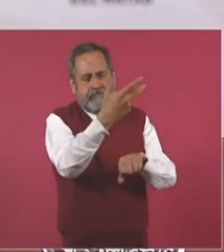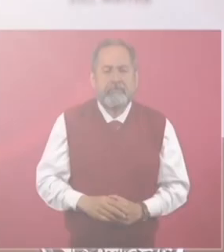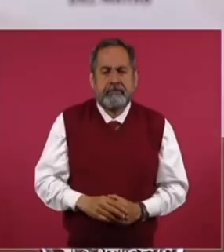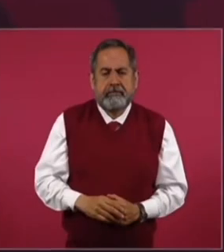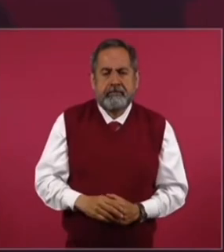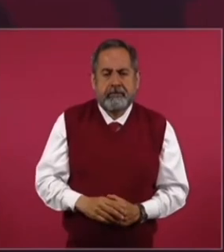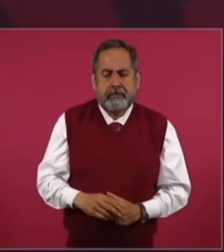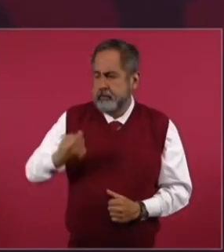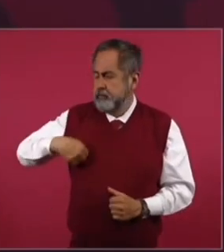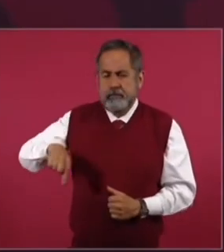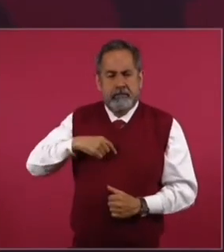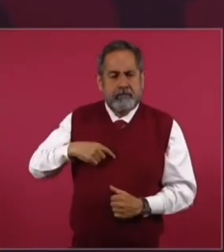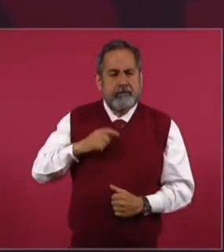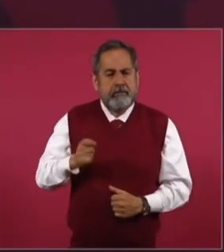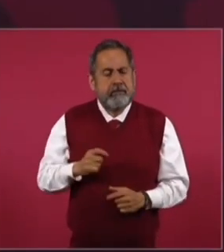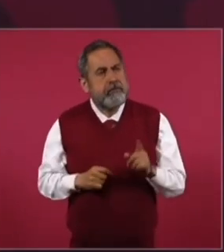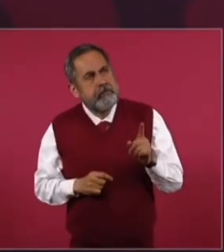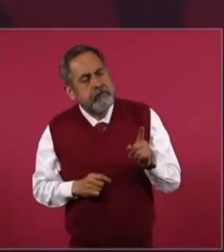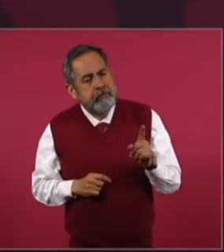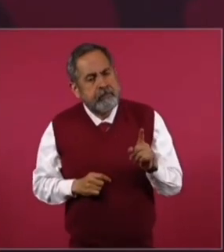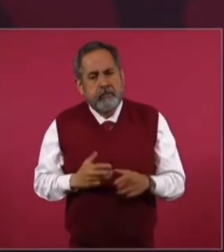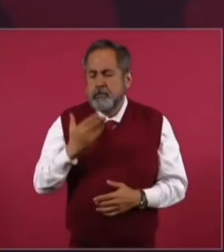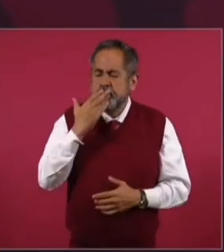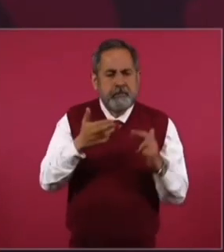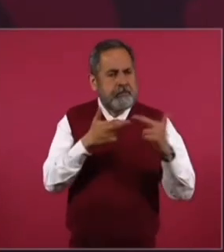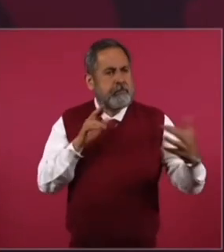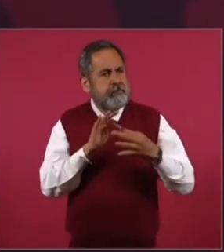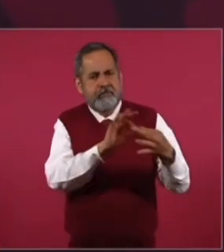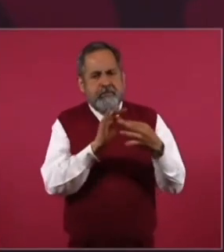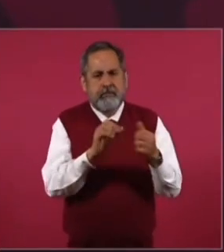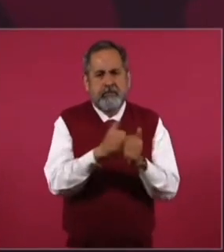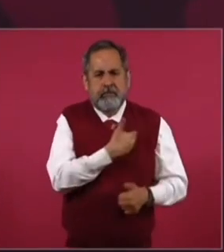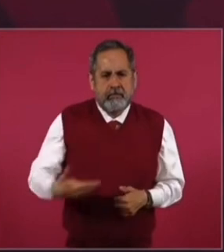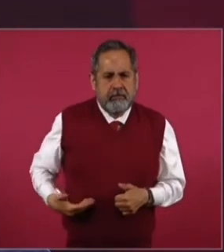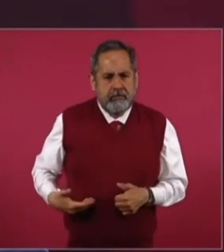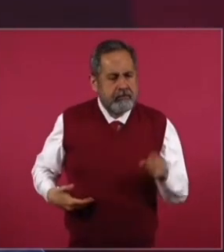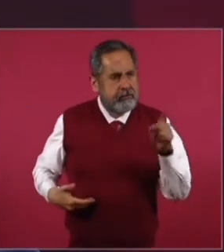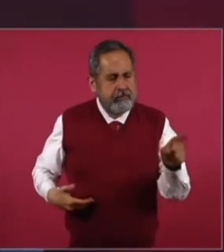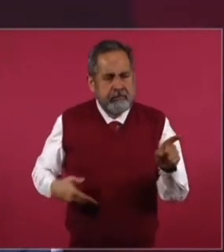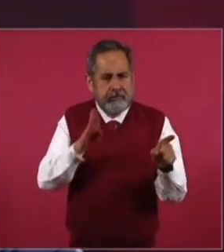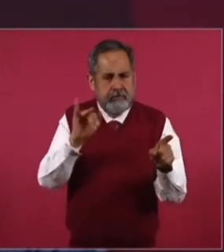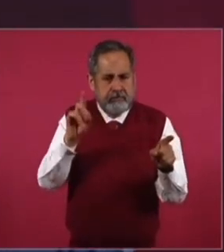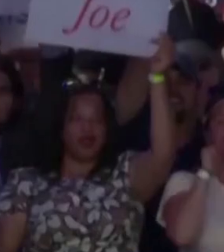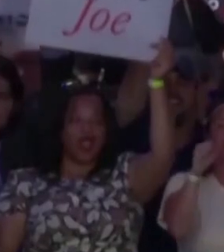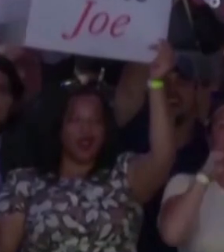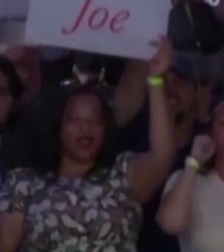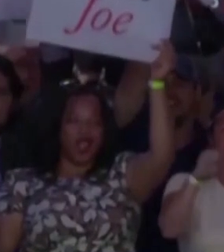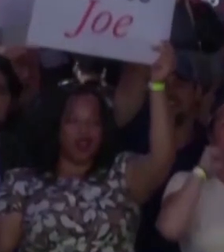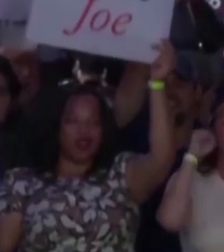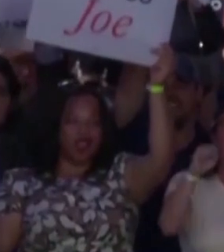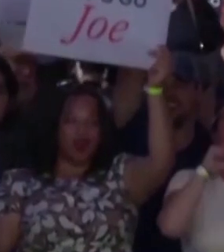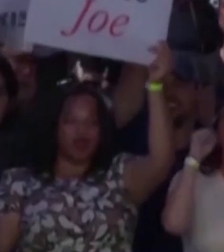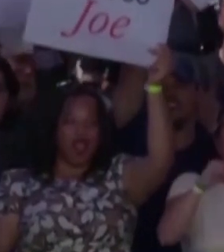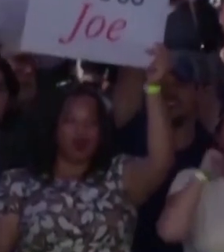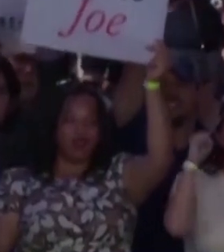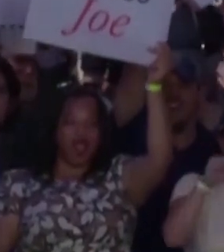Unidos. Nosotros tenemos muy buena relación con el presidente Biden. La decisión